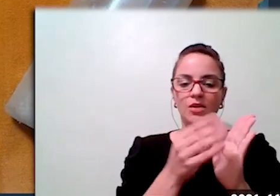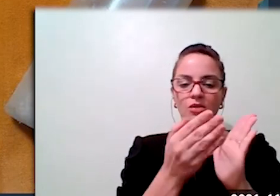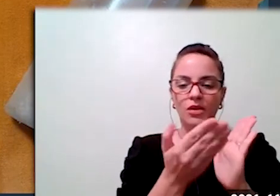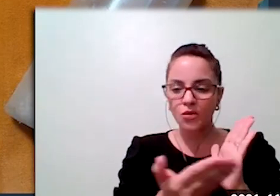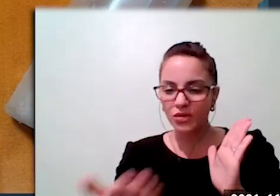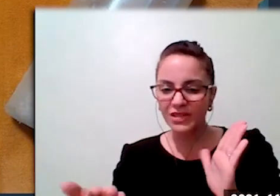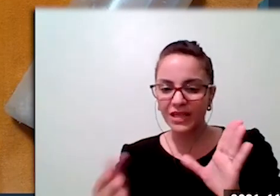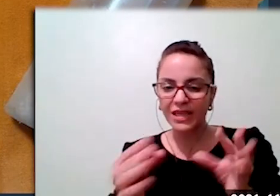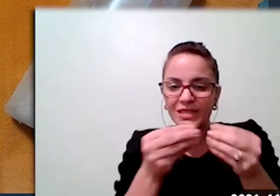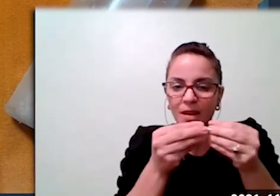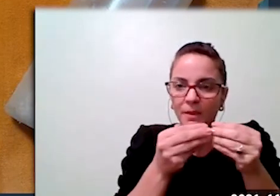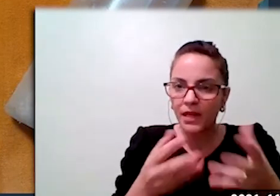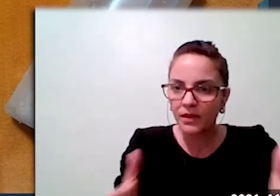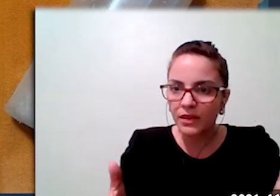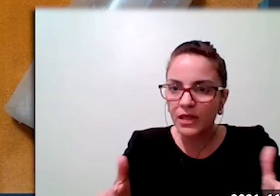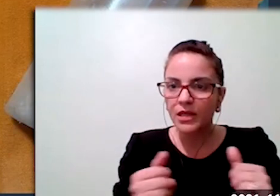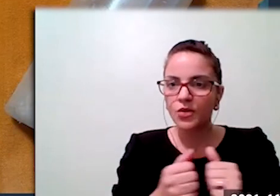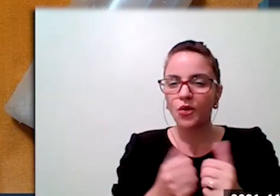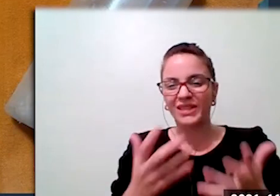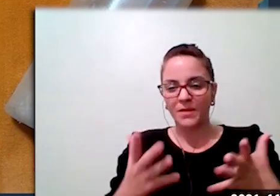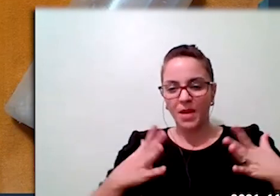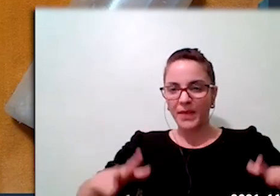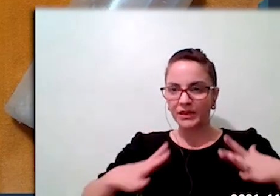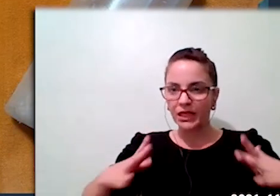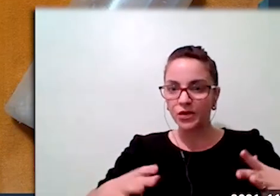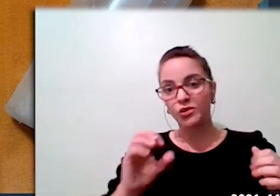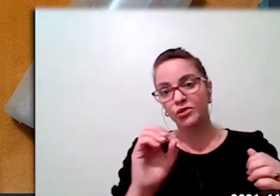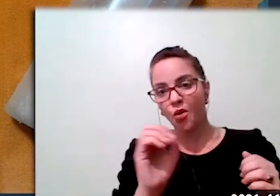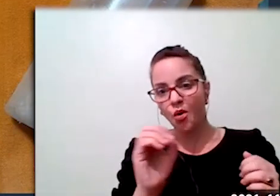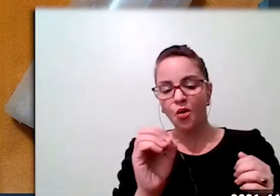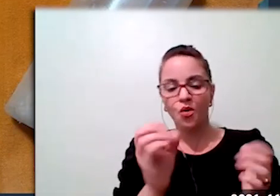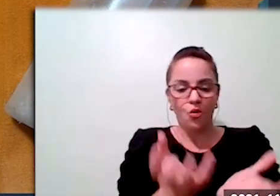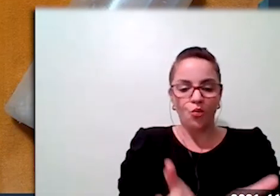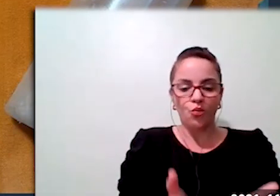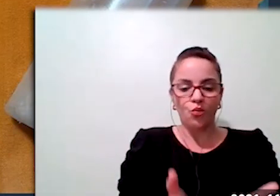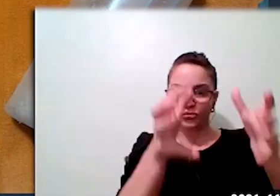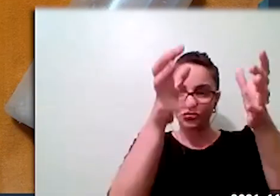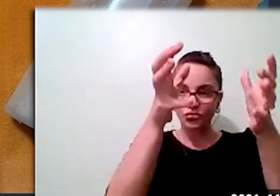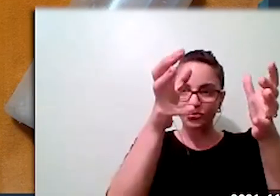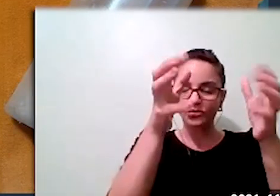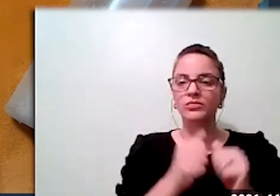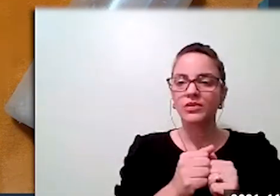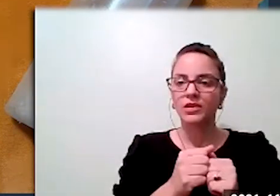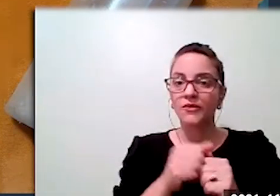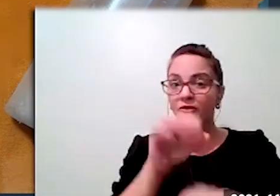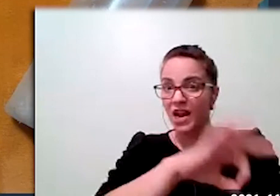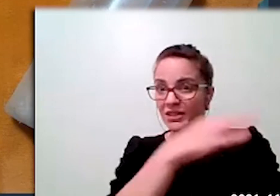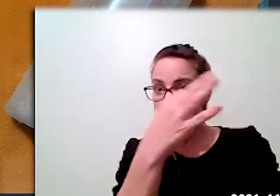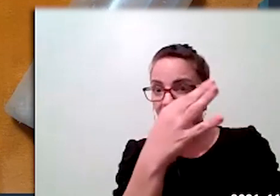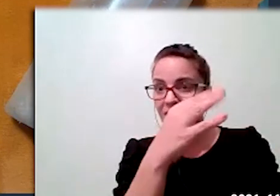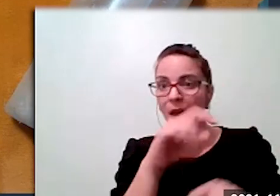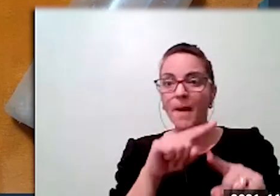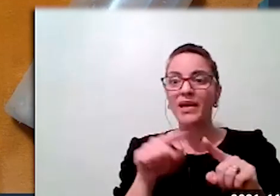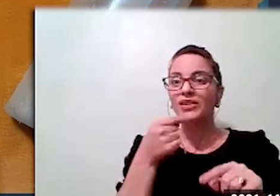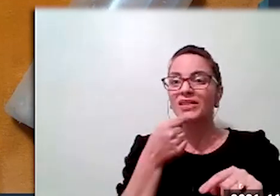hogar, la puntilla de un vestido, el frasco de cristal francés, porque aducen que no tendrán